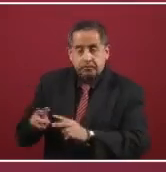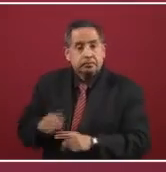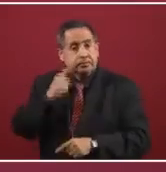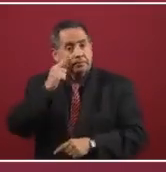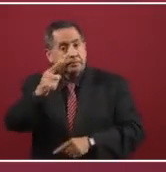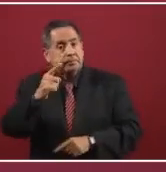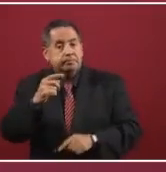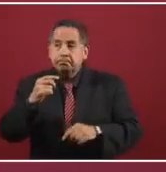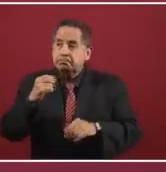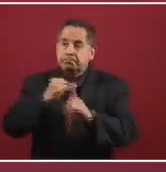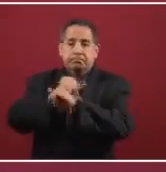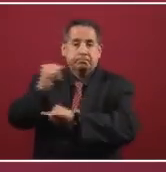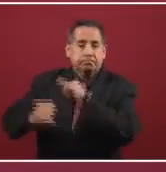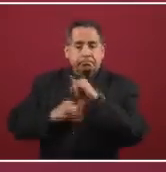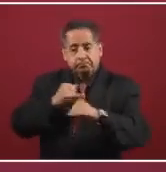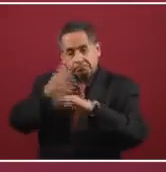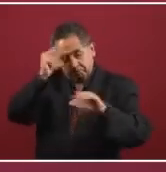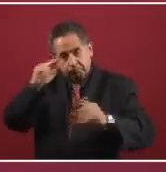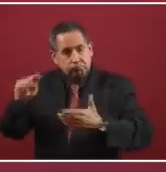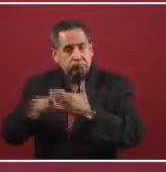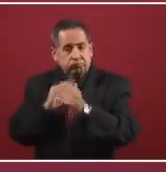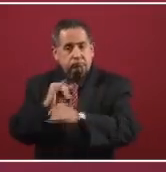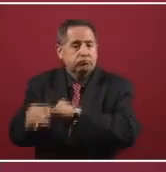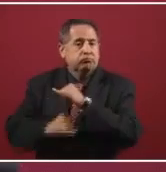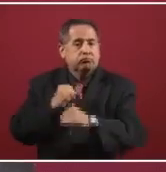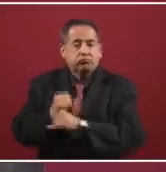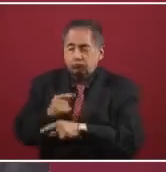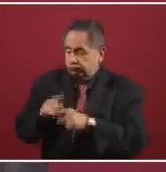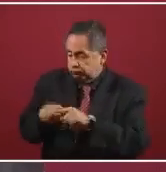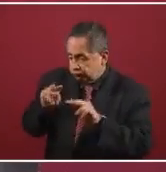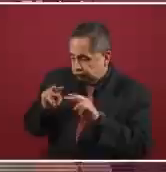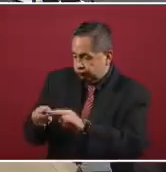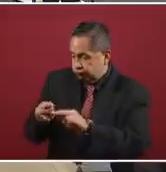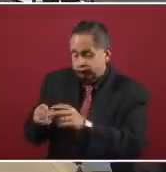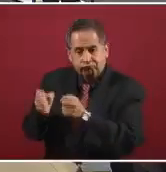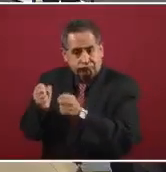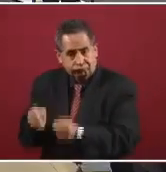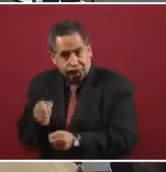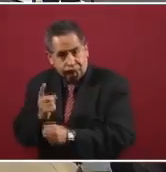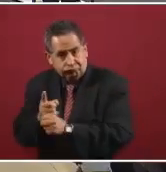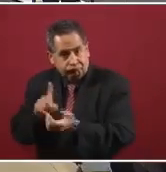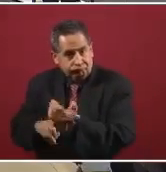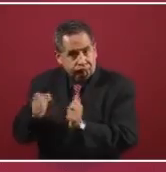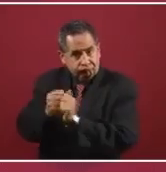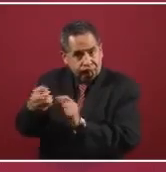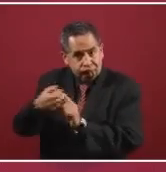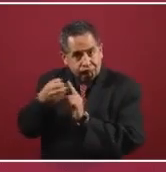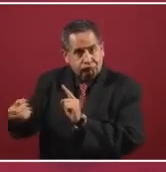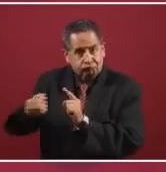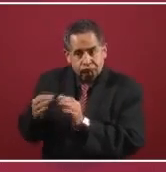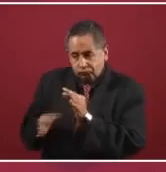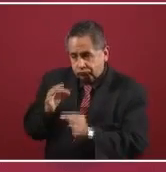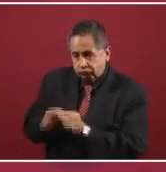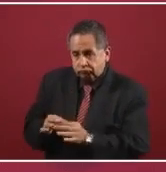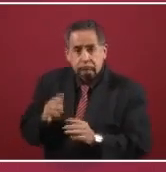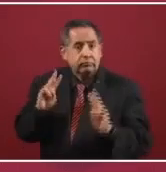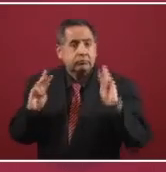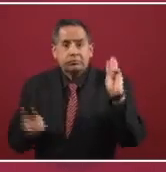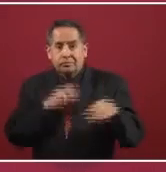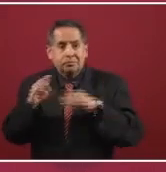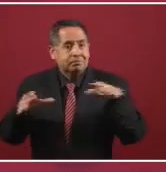dice? Migración ordenada, segura y regular. Segura, ordenada y regular. Es el consenso